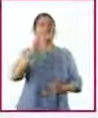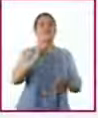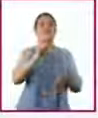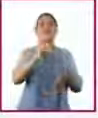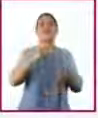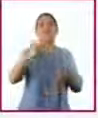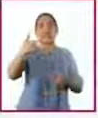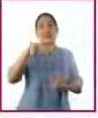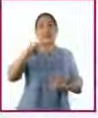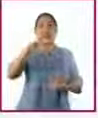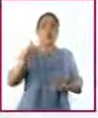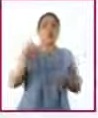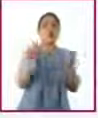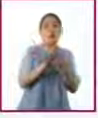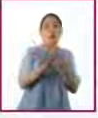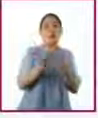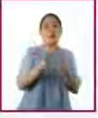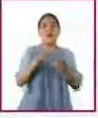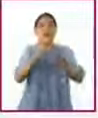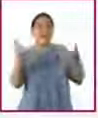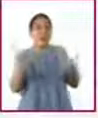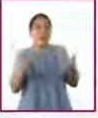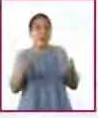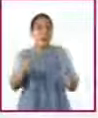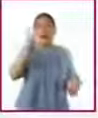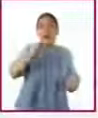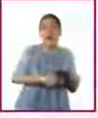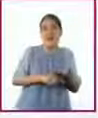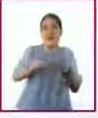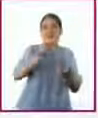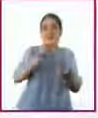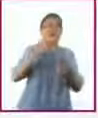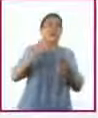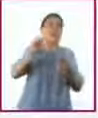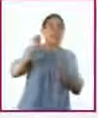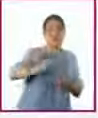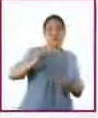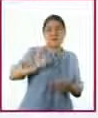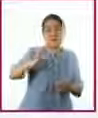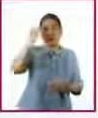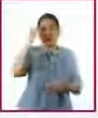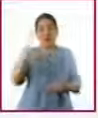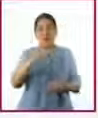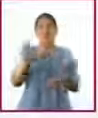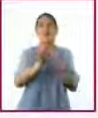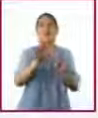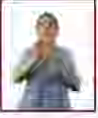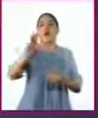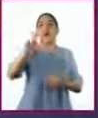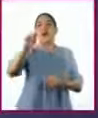géneros: crónicas, mitos, leyendas, cuentos y novelas.